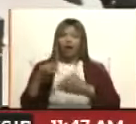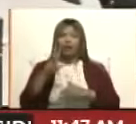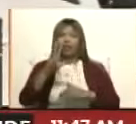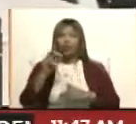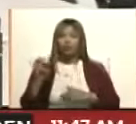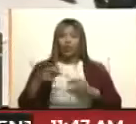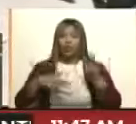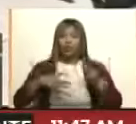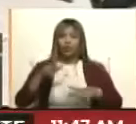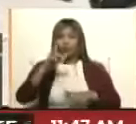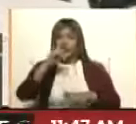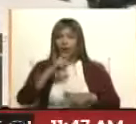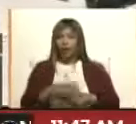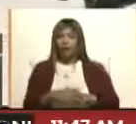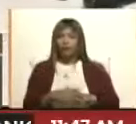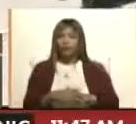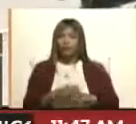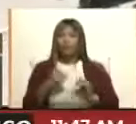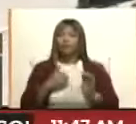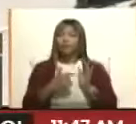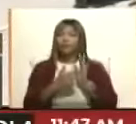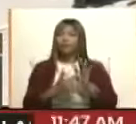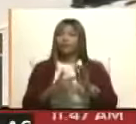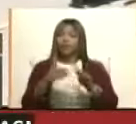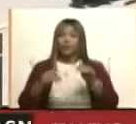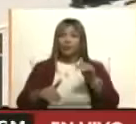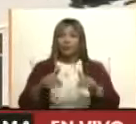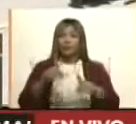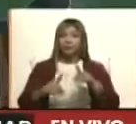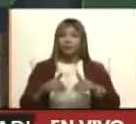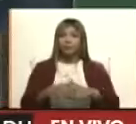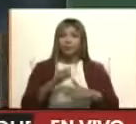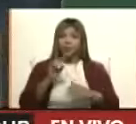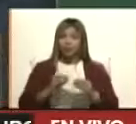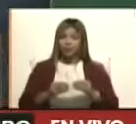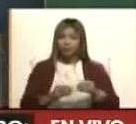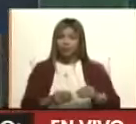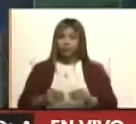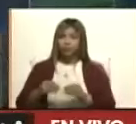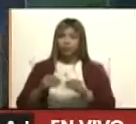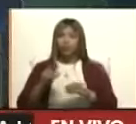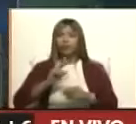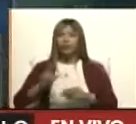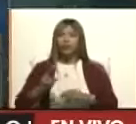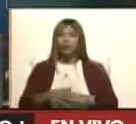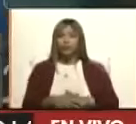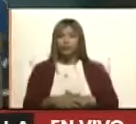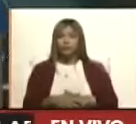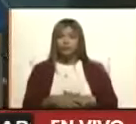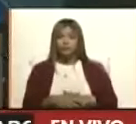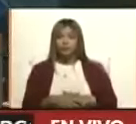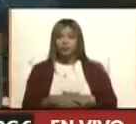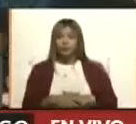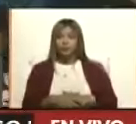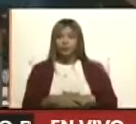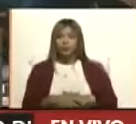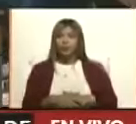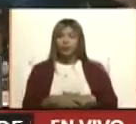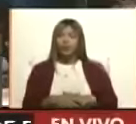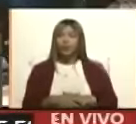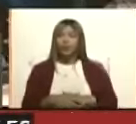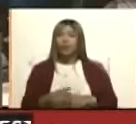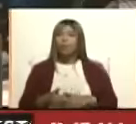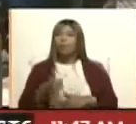213 años se dio ese referéndum de creación de la República. No más de